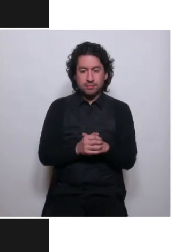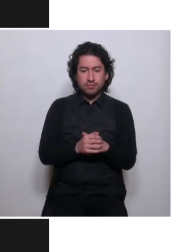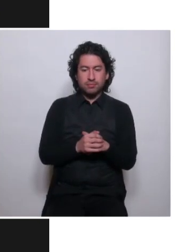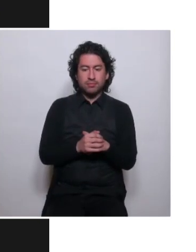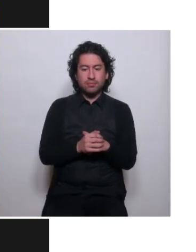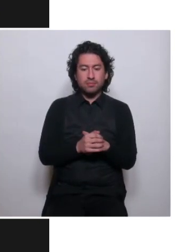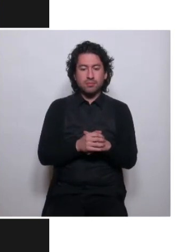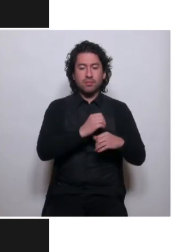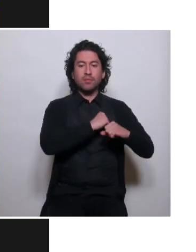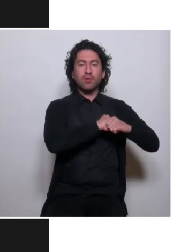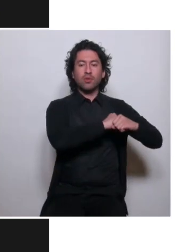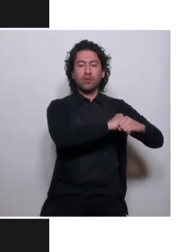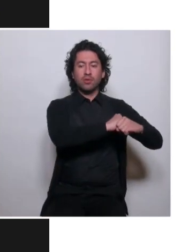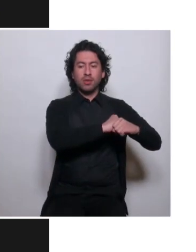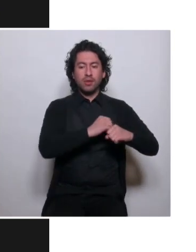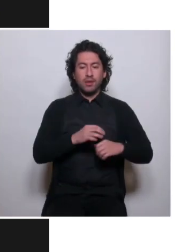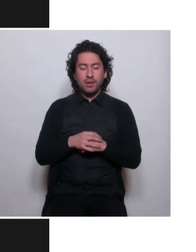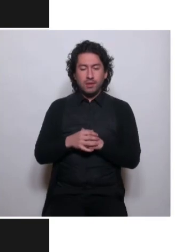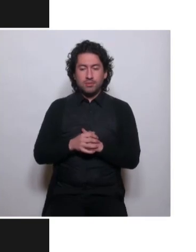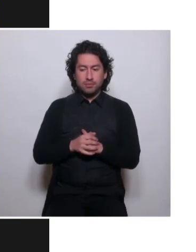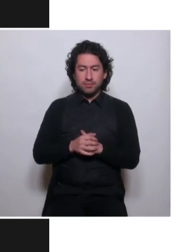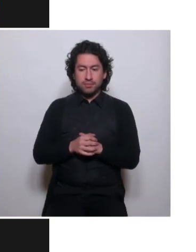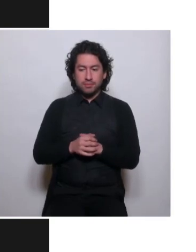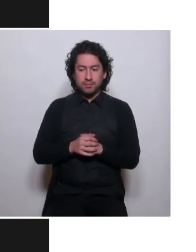En contra, señor secretario.